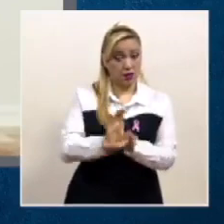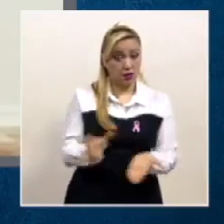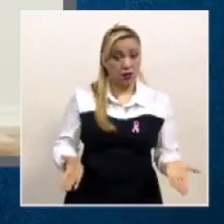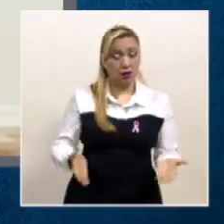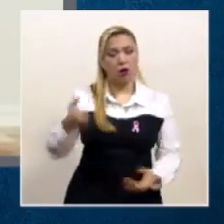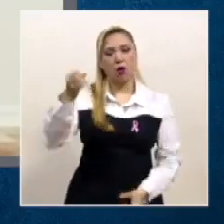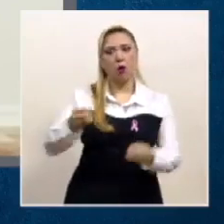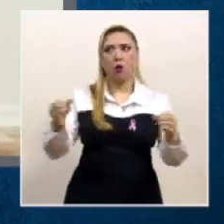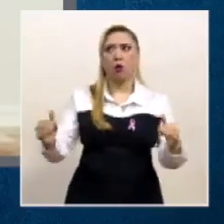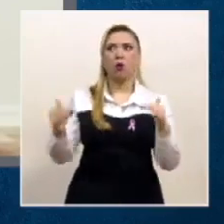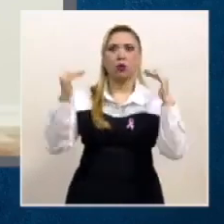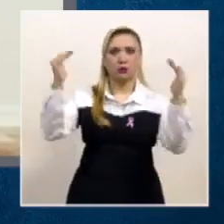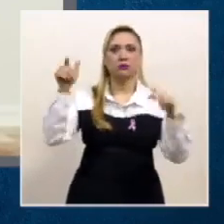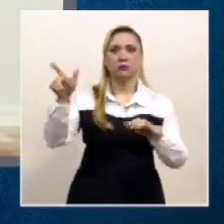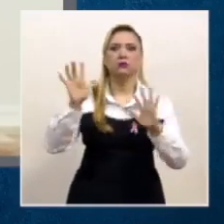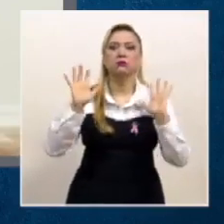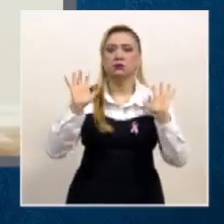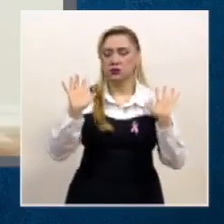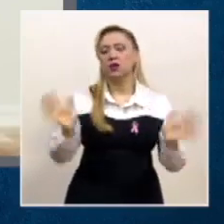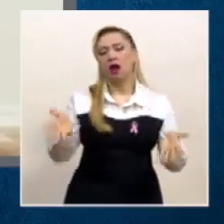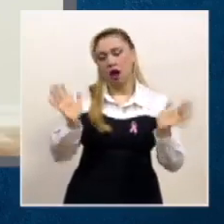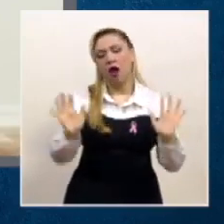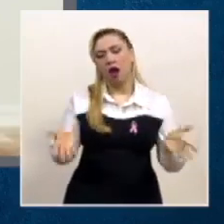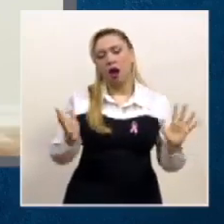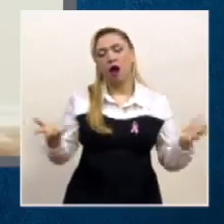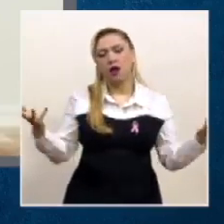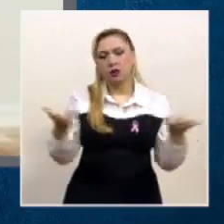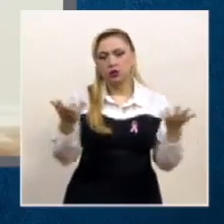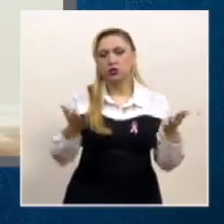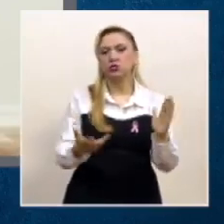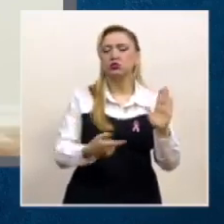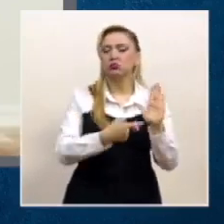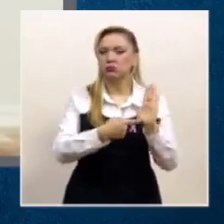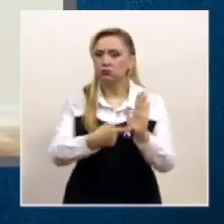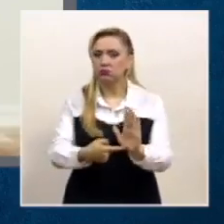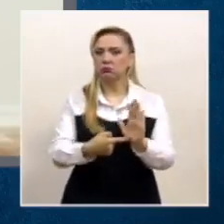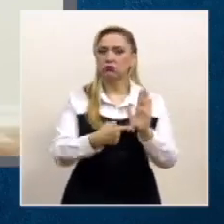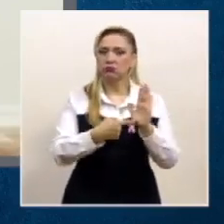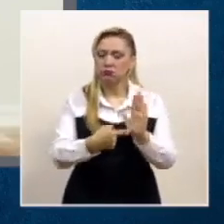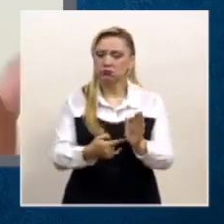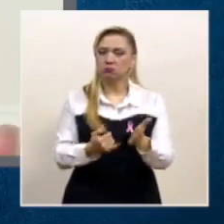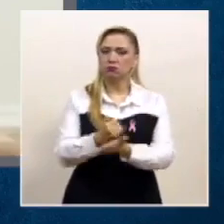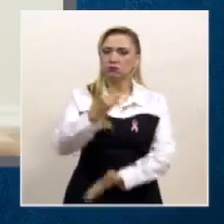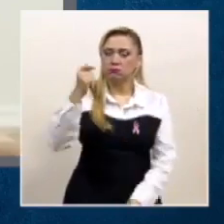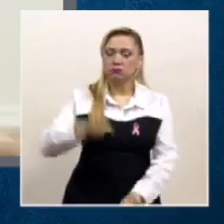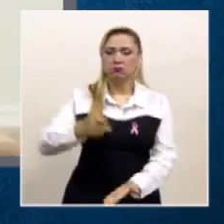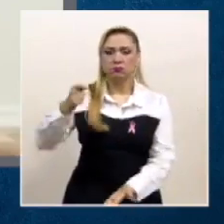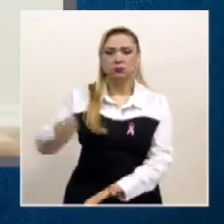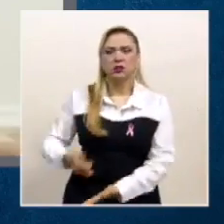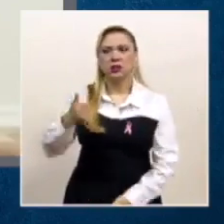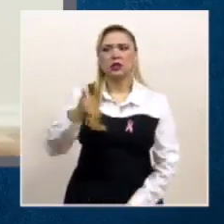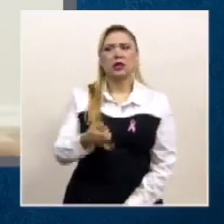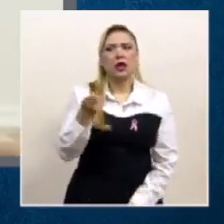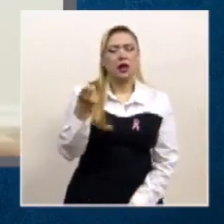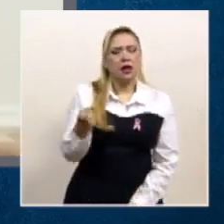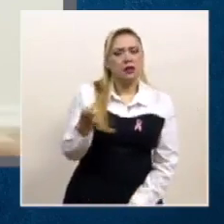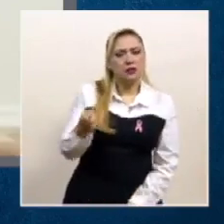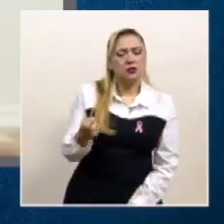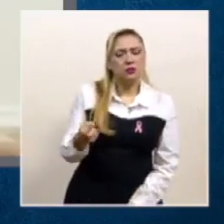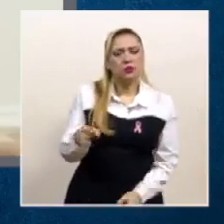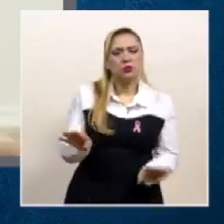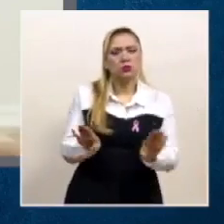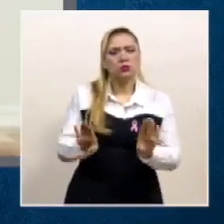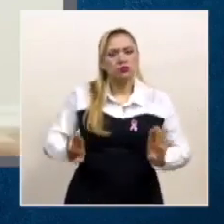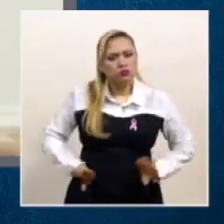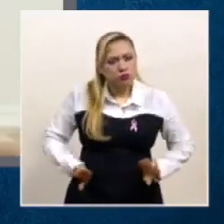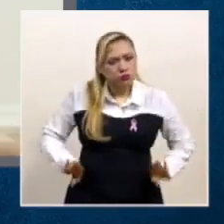ha desarrollado pues ya varios precedentes en relación con esto, diciendo las